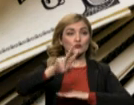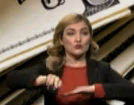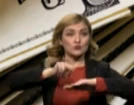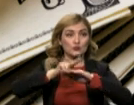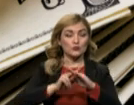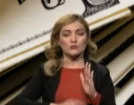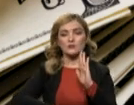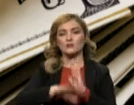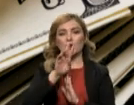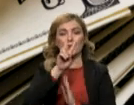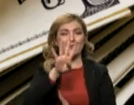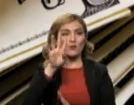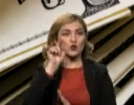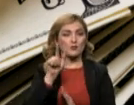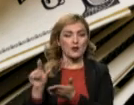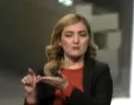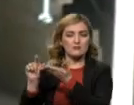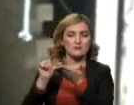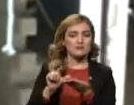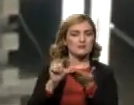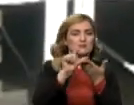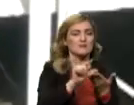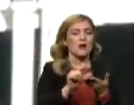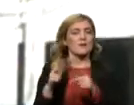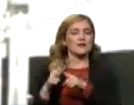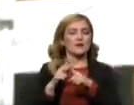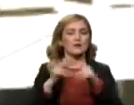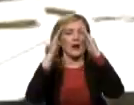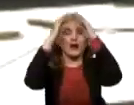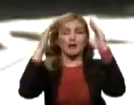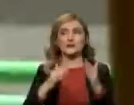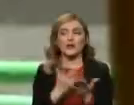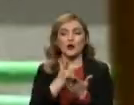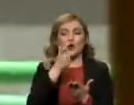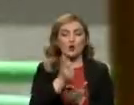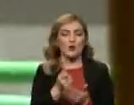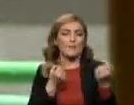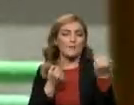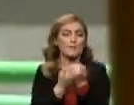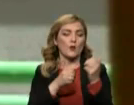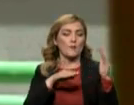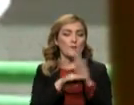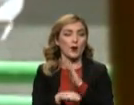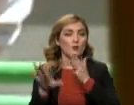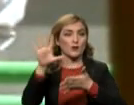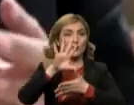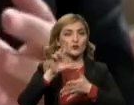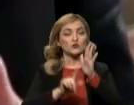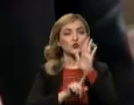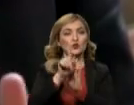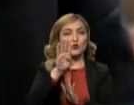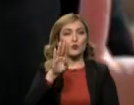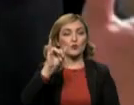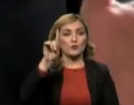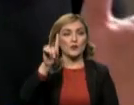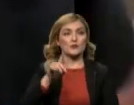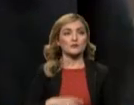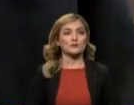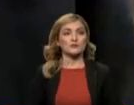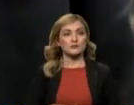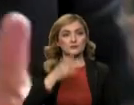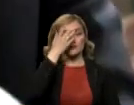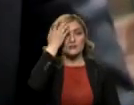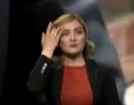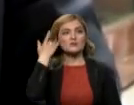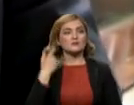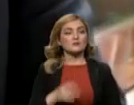genere más de 24 mil créditos hipotecarios. Para esto, el país cuenta con el apoyo del Banco Interamericano de Desarrollo, BID. El apoyo del sector de la